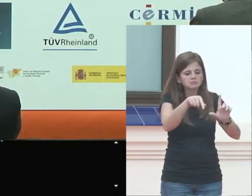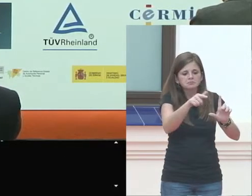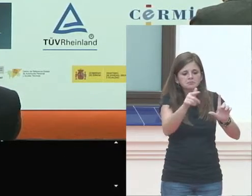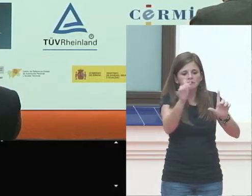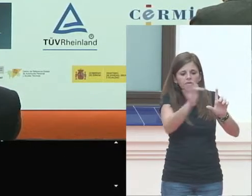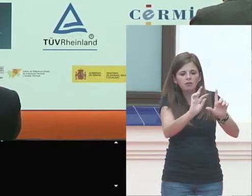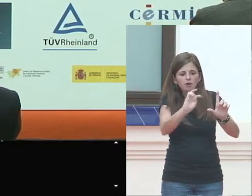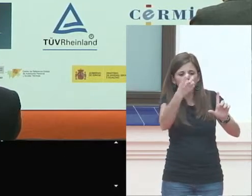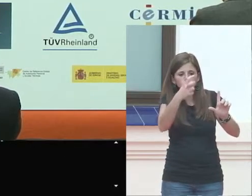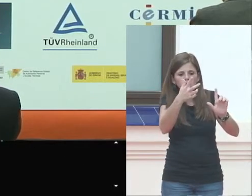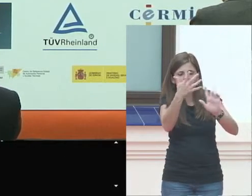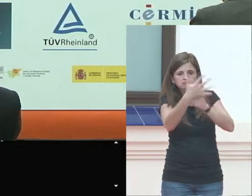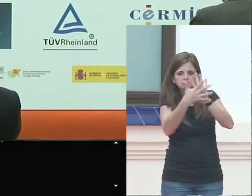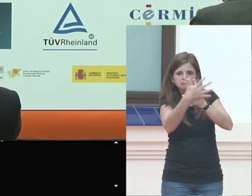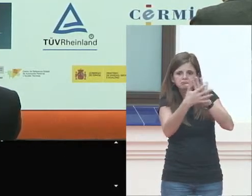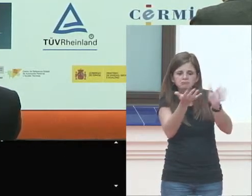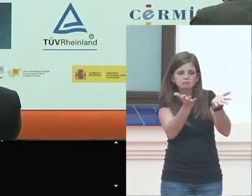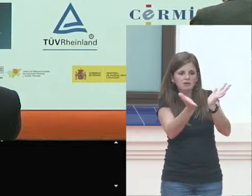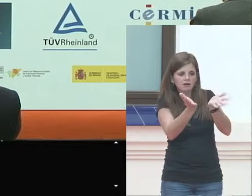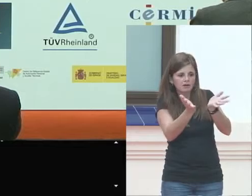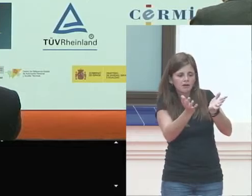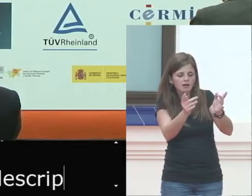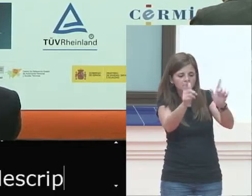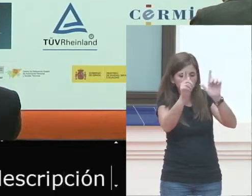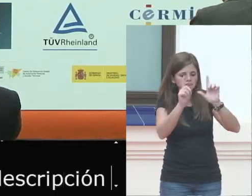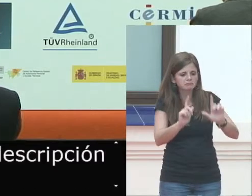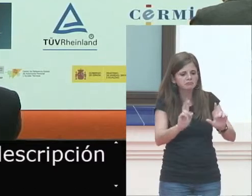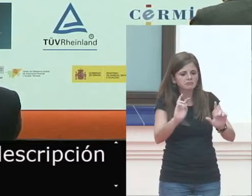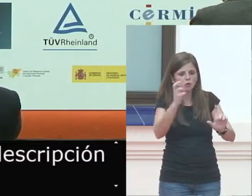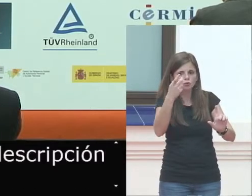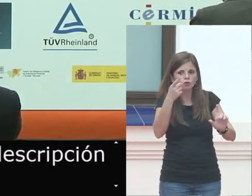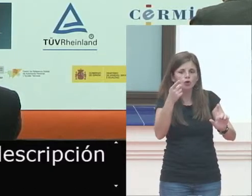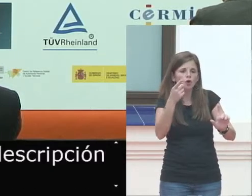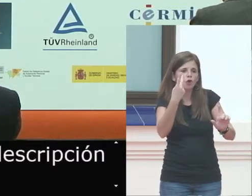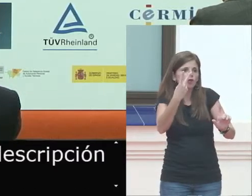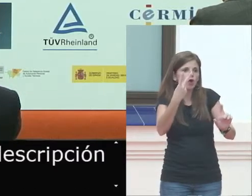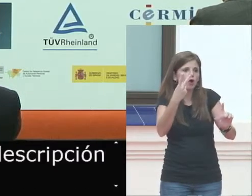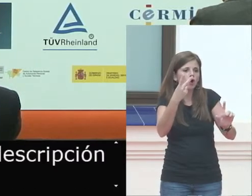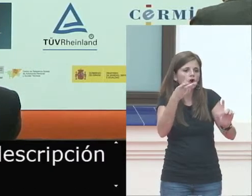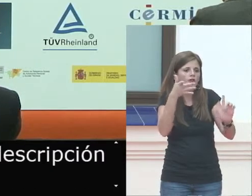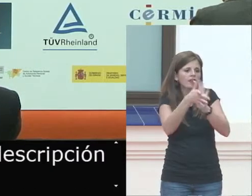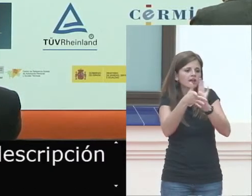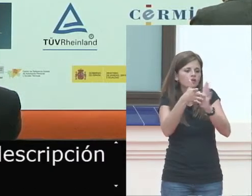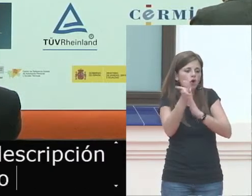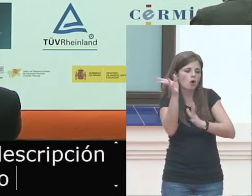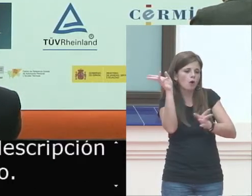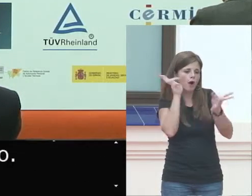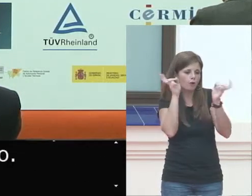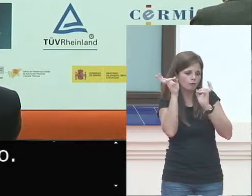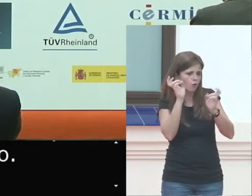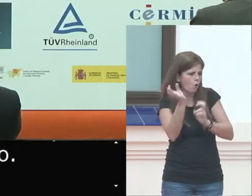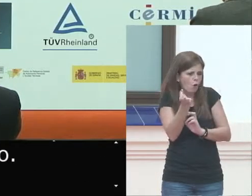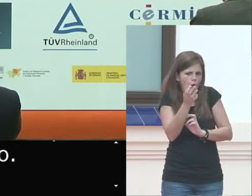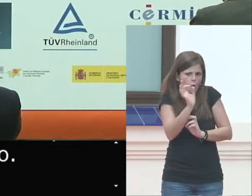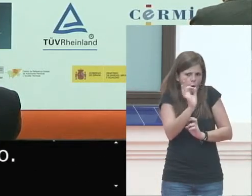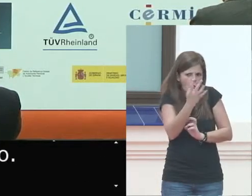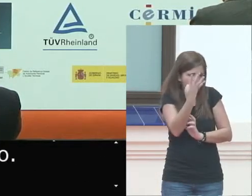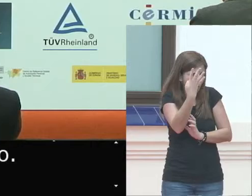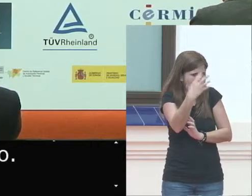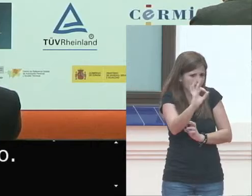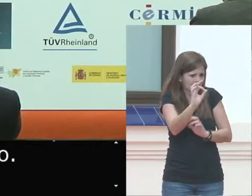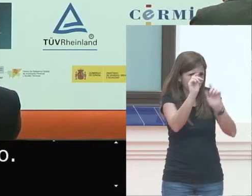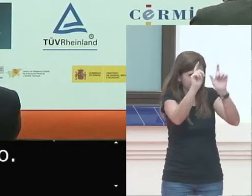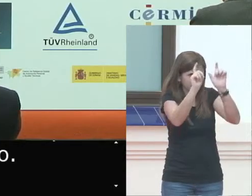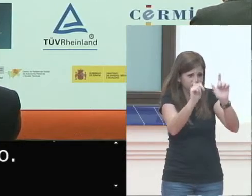signos. Una descripción audio, o 2 descripciones audio, o 40, que puedes elegir entre todas